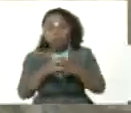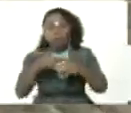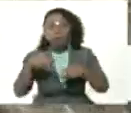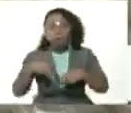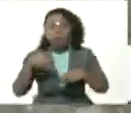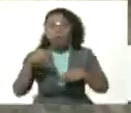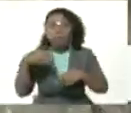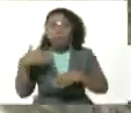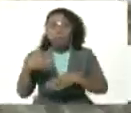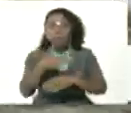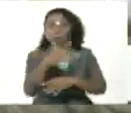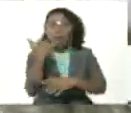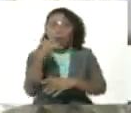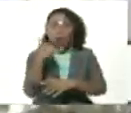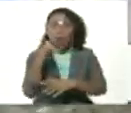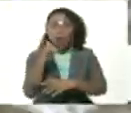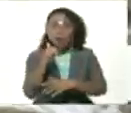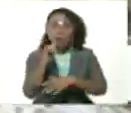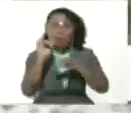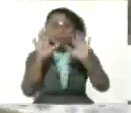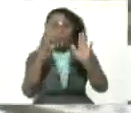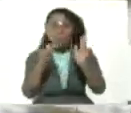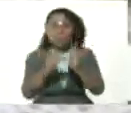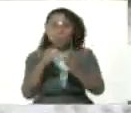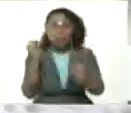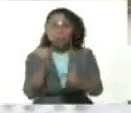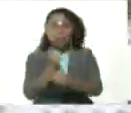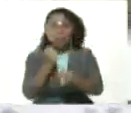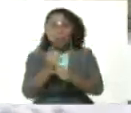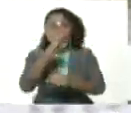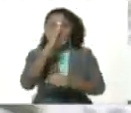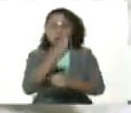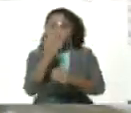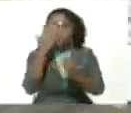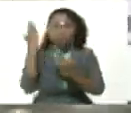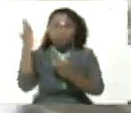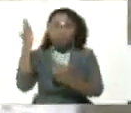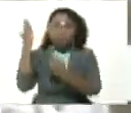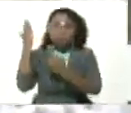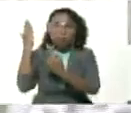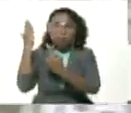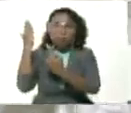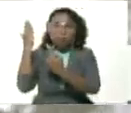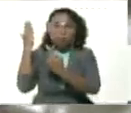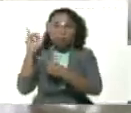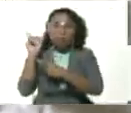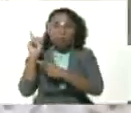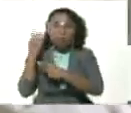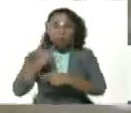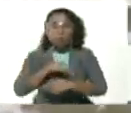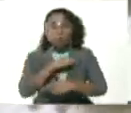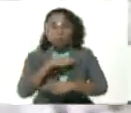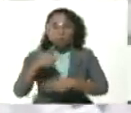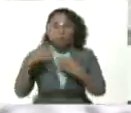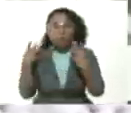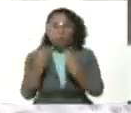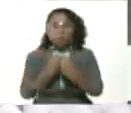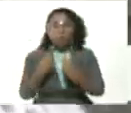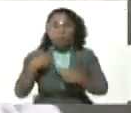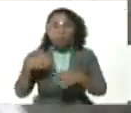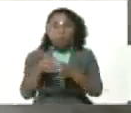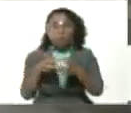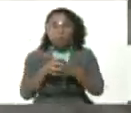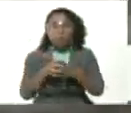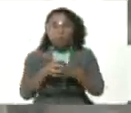camarón, tiene la generación de 10.000 empleos entre empleos directos y empleos indirectos. Aquí estamos acompañando al sector